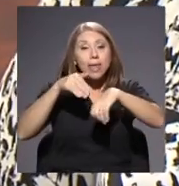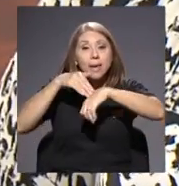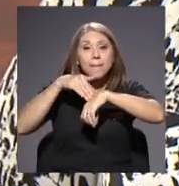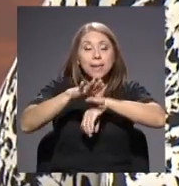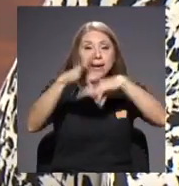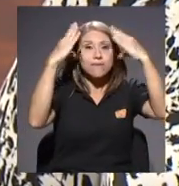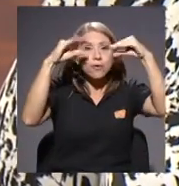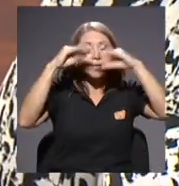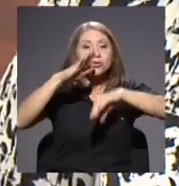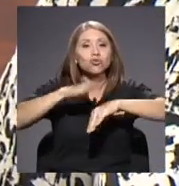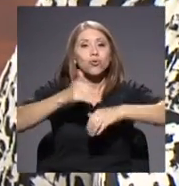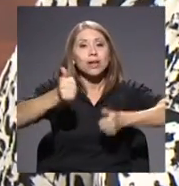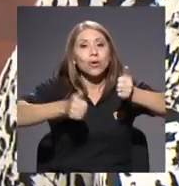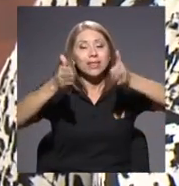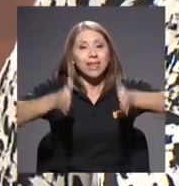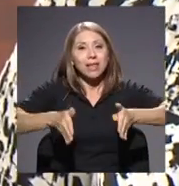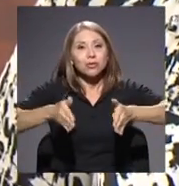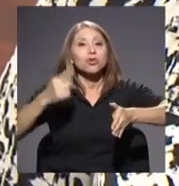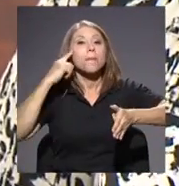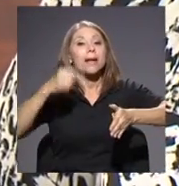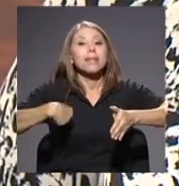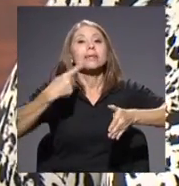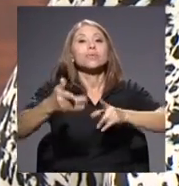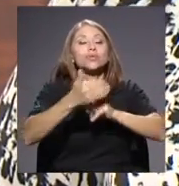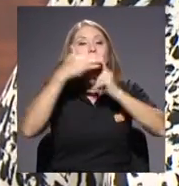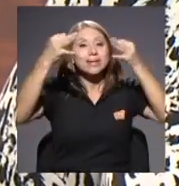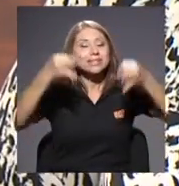tomar una mejor decisión a la hora de recomendarlo al plenario.